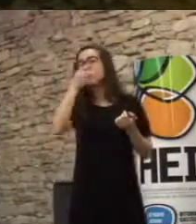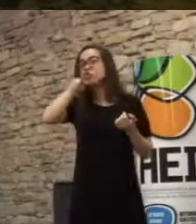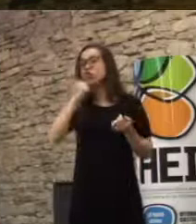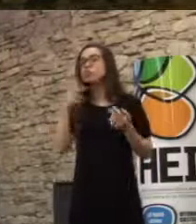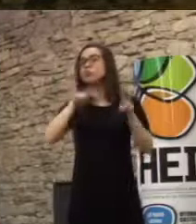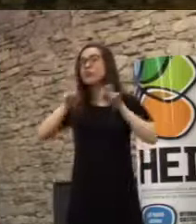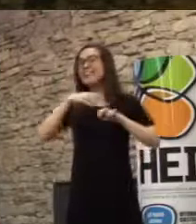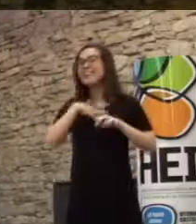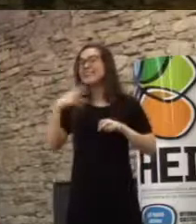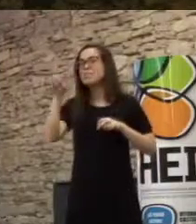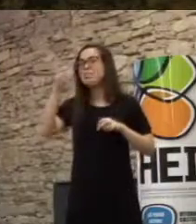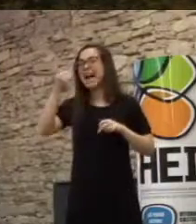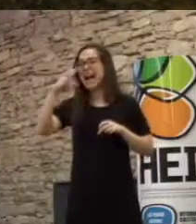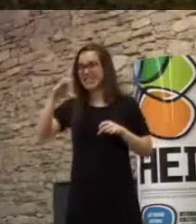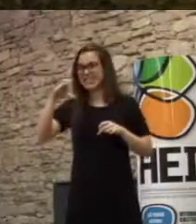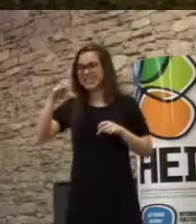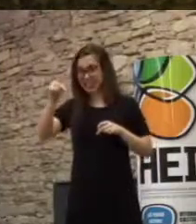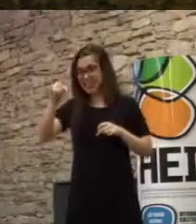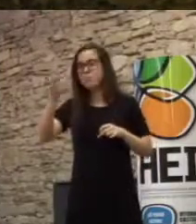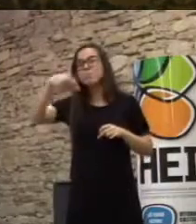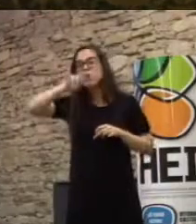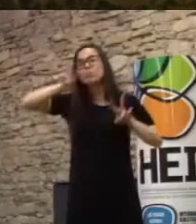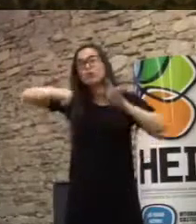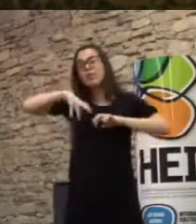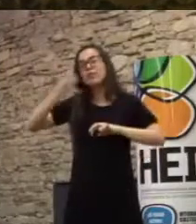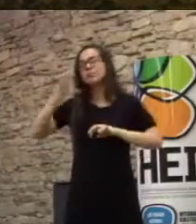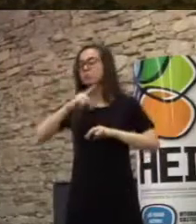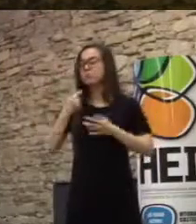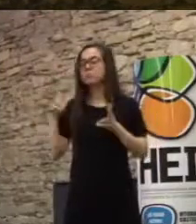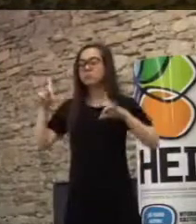persona que necesita ya casi no se desplaza normalmente se queda en el sitio